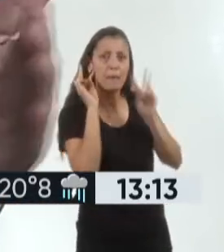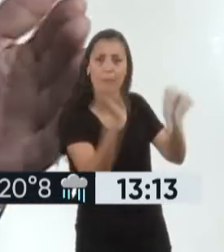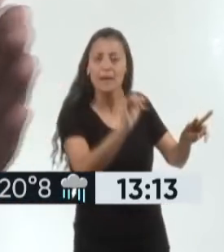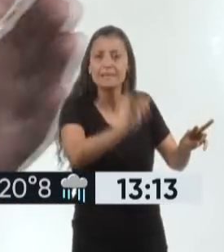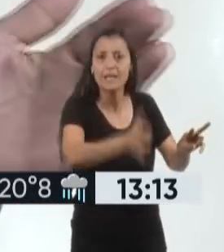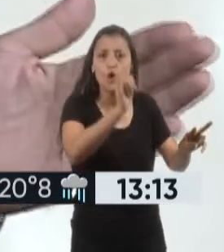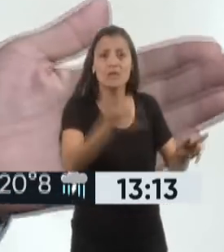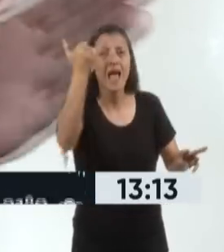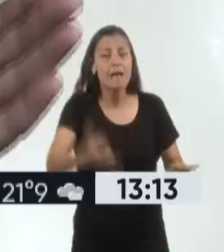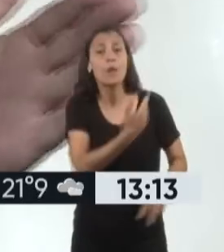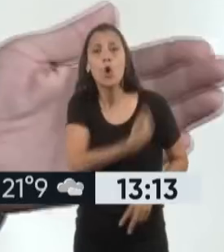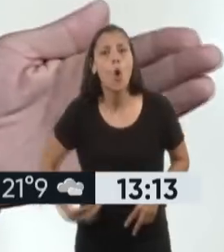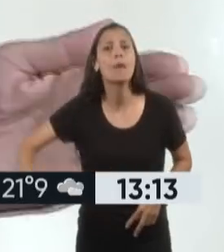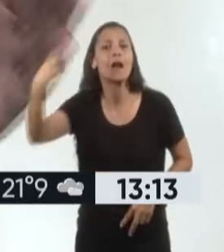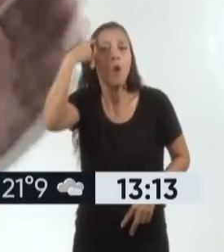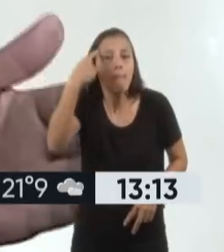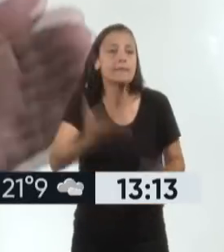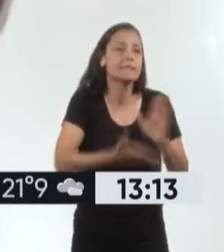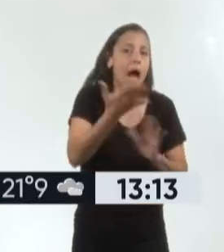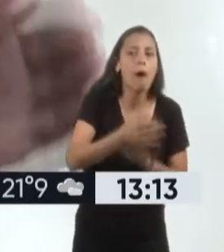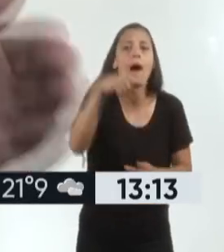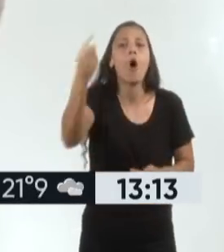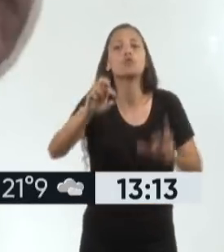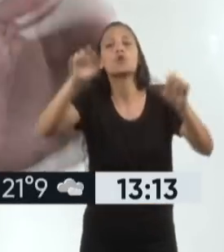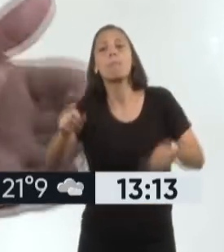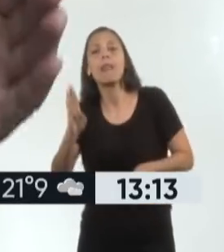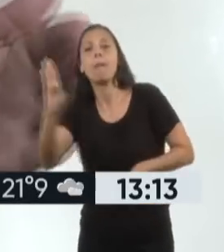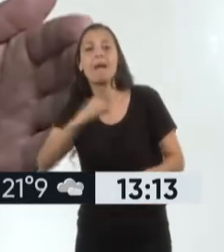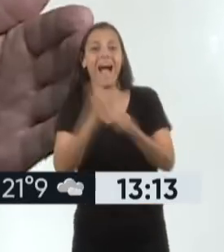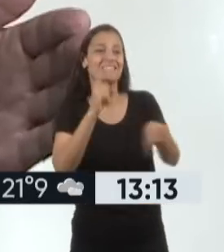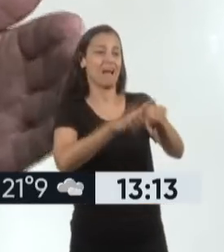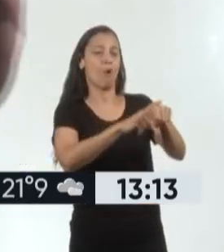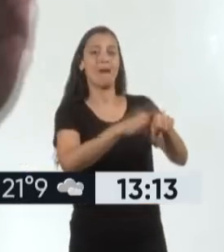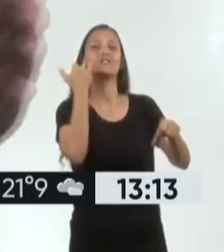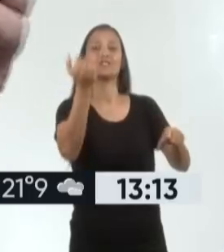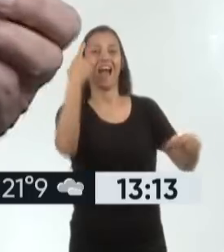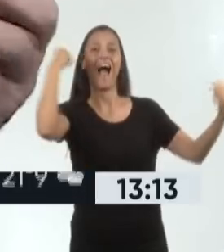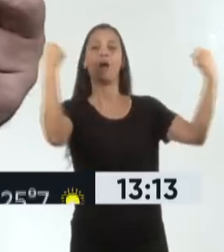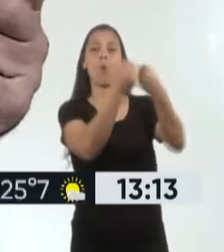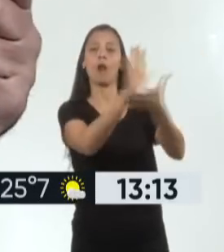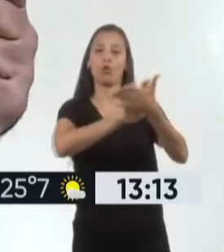alguna otra posibilidad hasta que se llegue a las conversaciones, las paritarias, en el ámbito que corresponde,